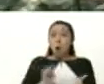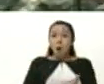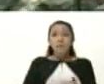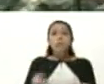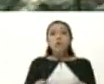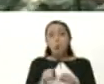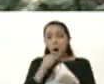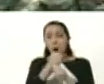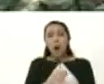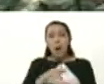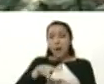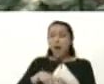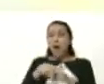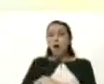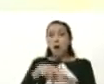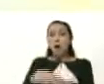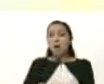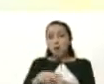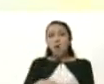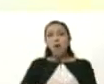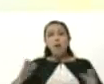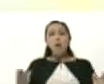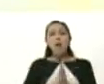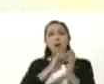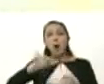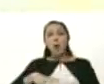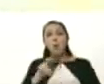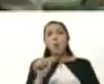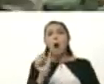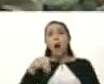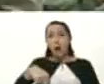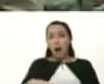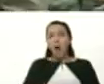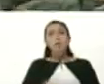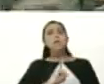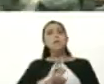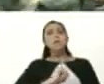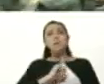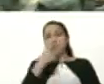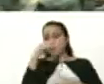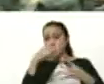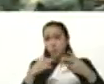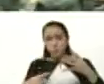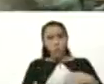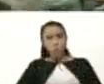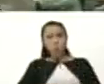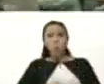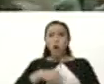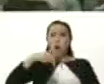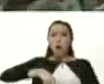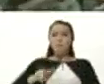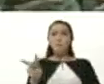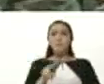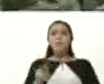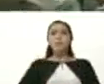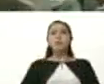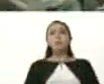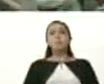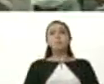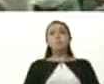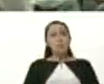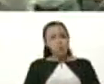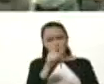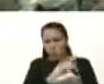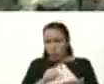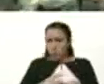San Juan, que los muchachos retomen el gurrufío, canto para divertirme, decía Iván en uno de sus